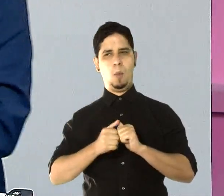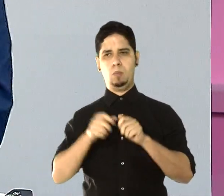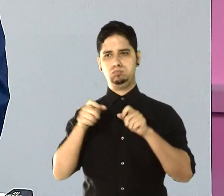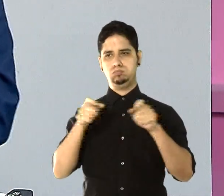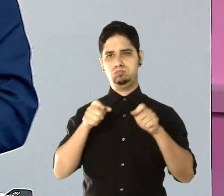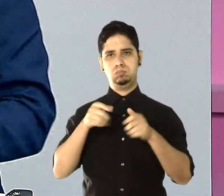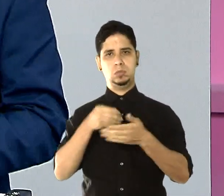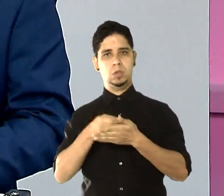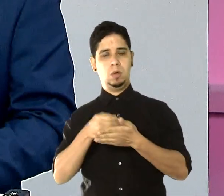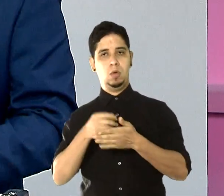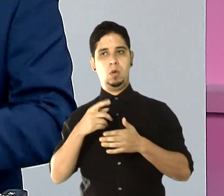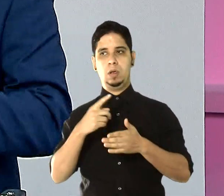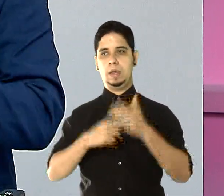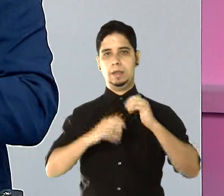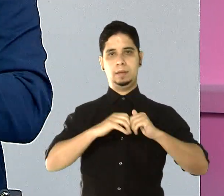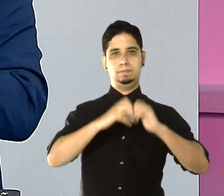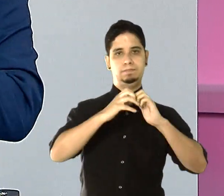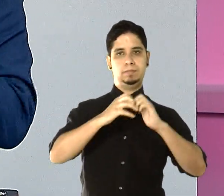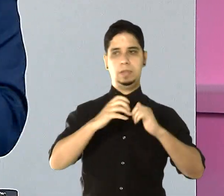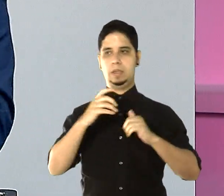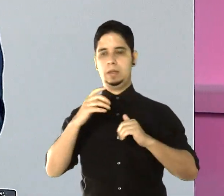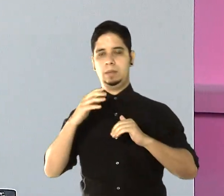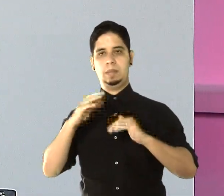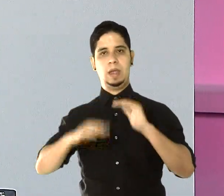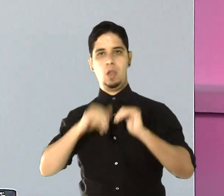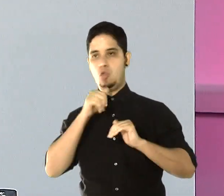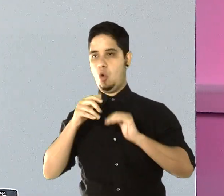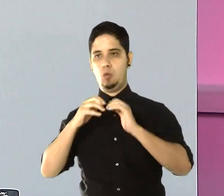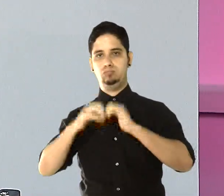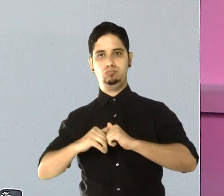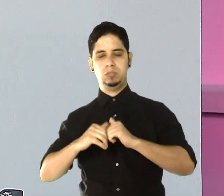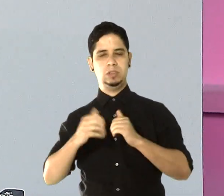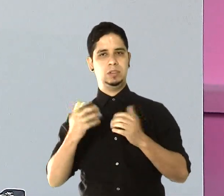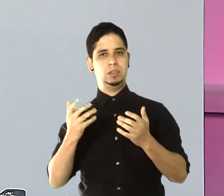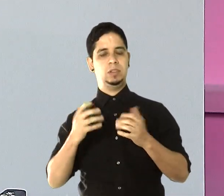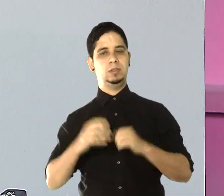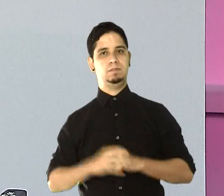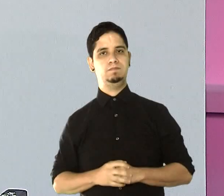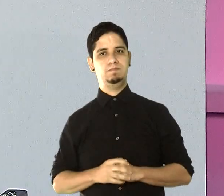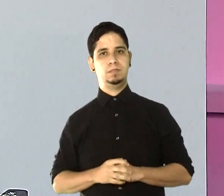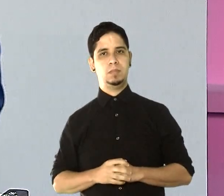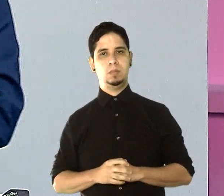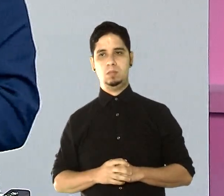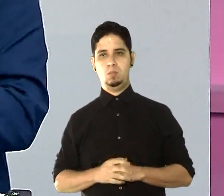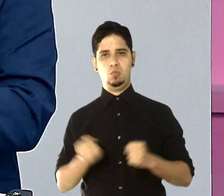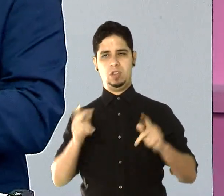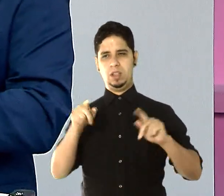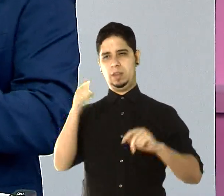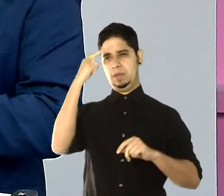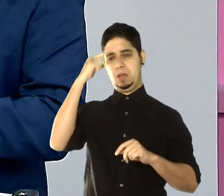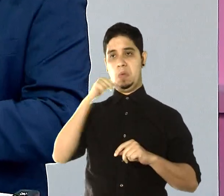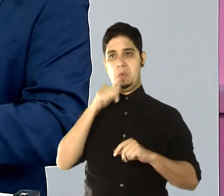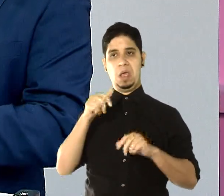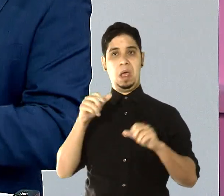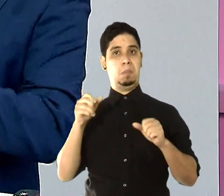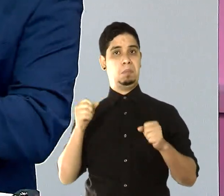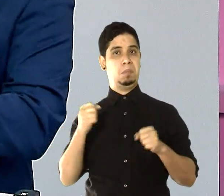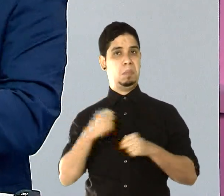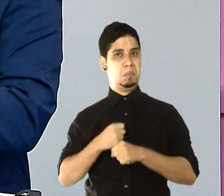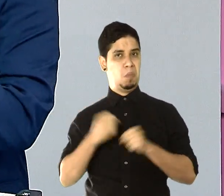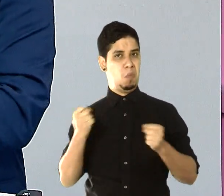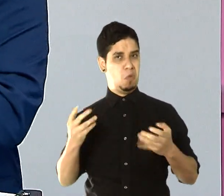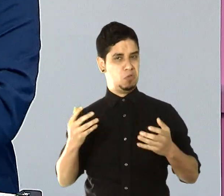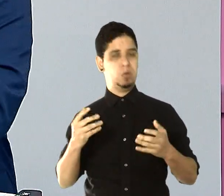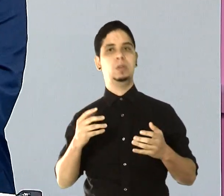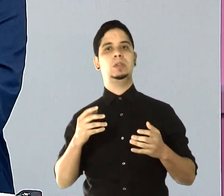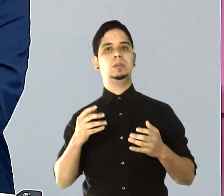se construye? ¿Qué no se construye? Hay una percepción de que no se ha corrido mucho en el camino. Entonces, por eso queremos saber qué es